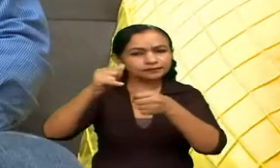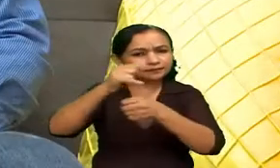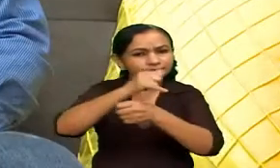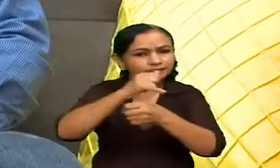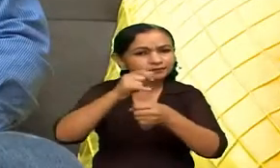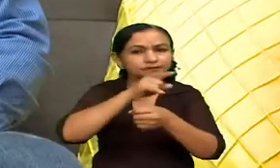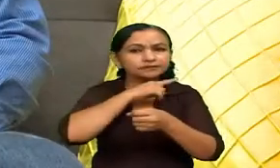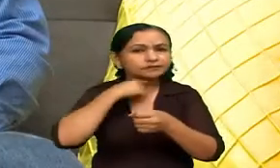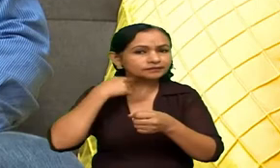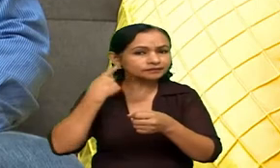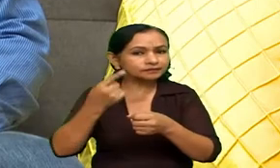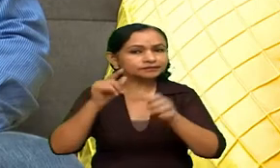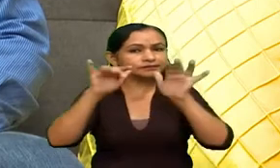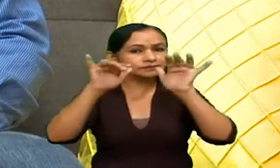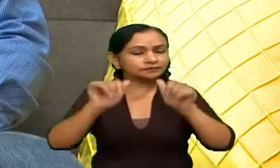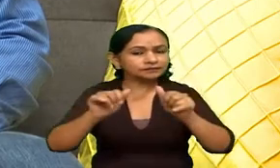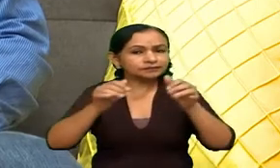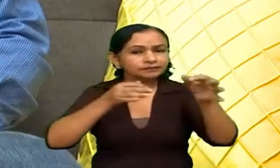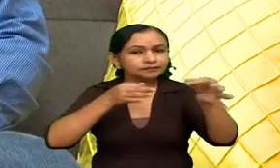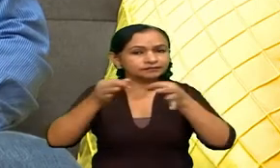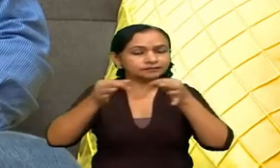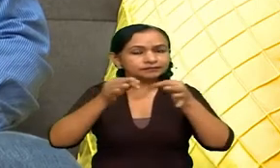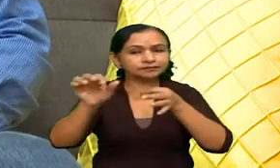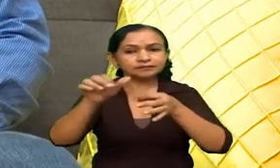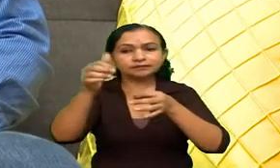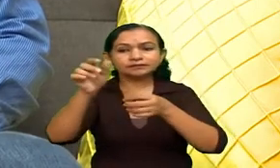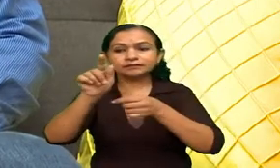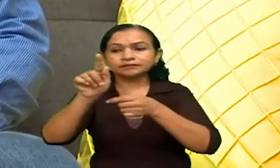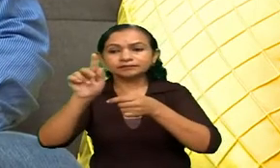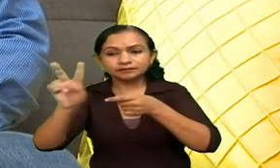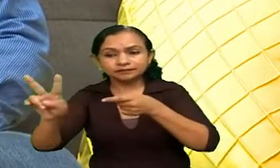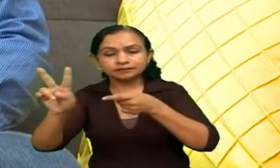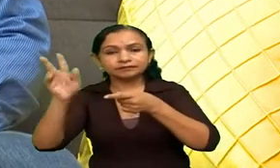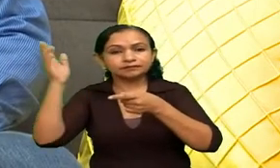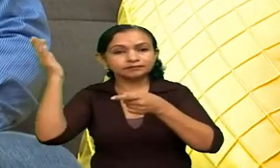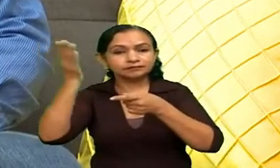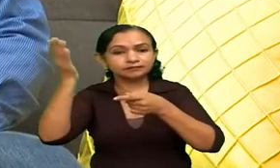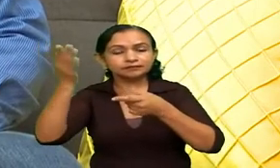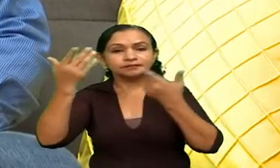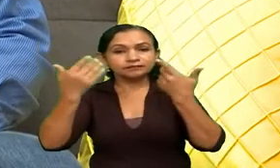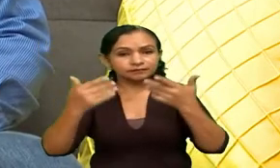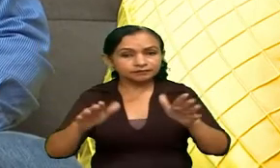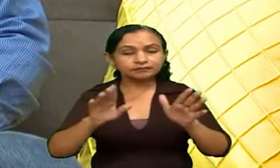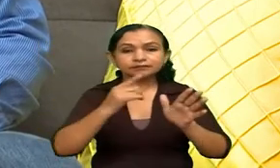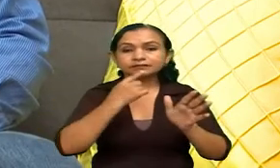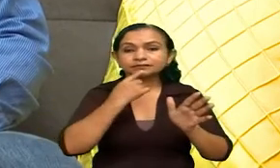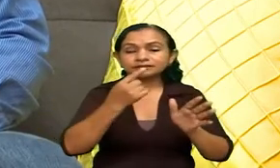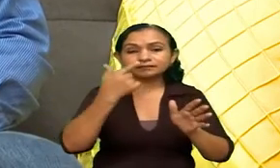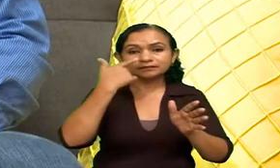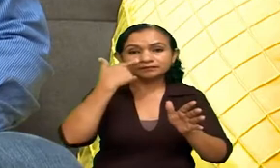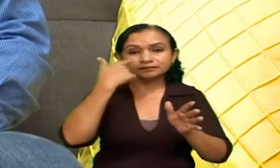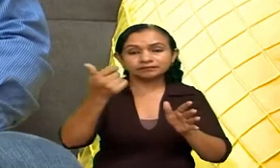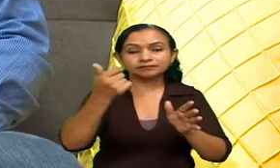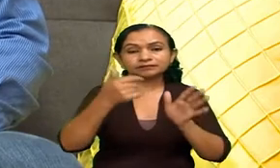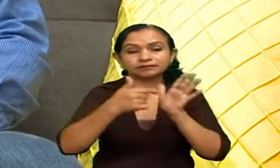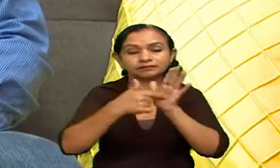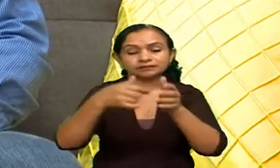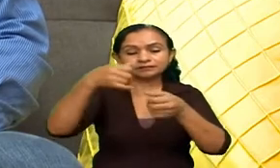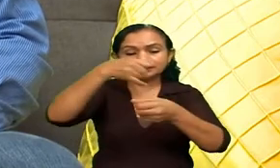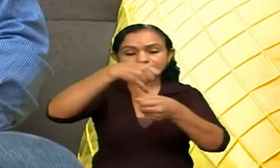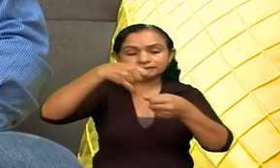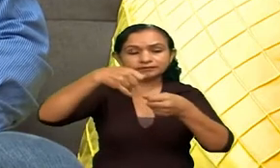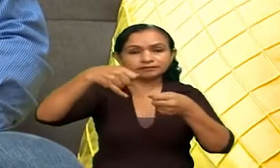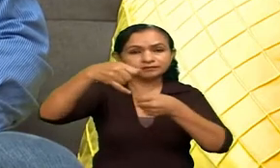cierto, usted ya ha dado declaraciones en otros medios y también en conferencias de prensa, pues conocer un poquito el ejemplo de Corn Island,